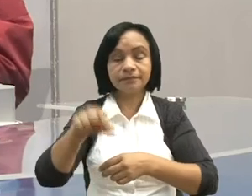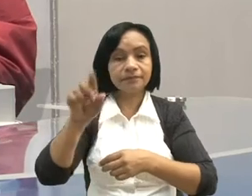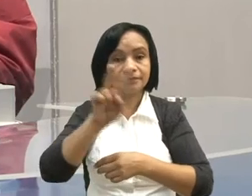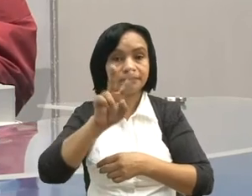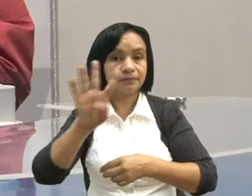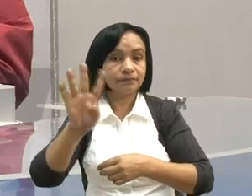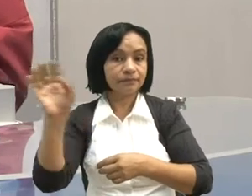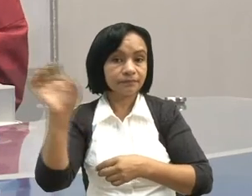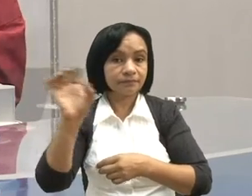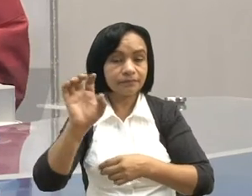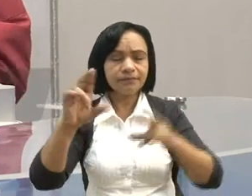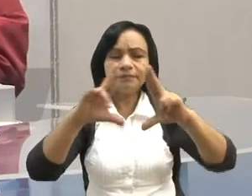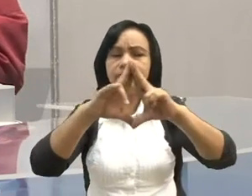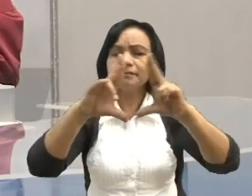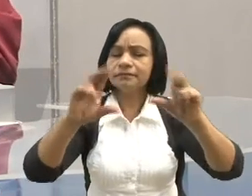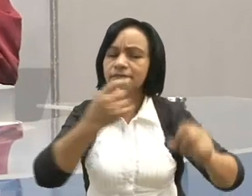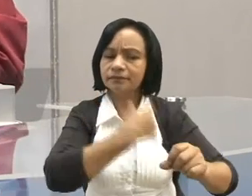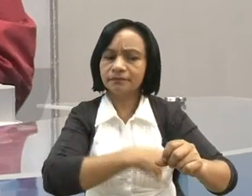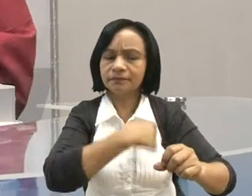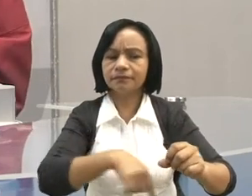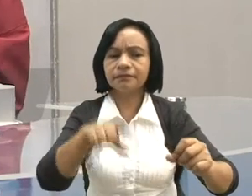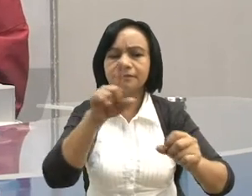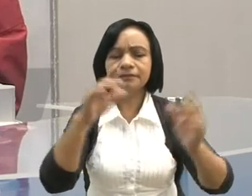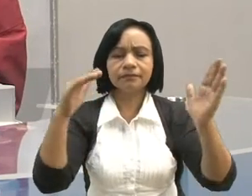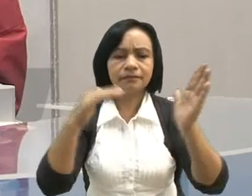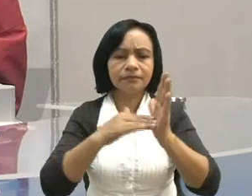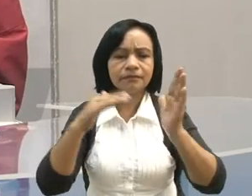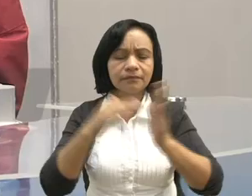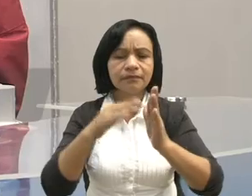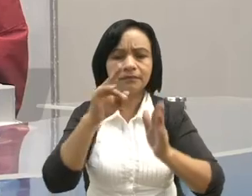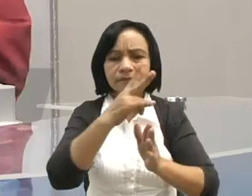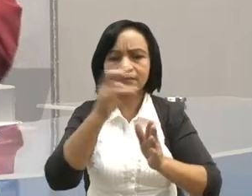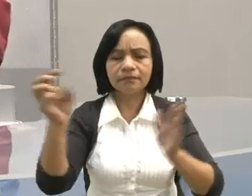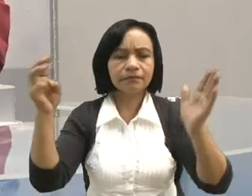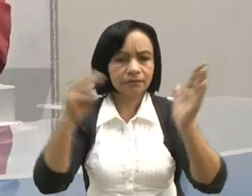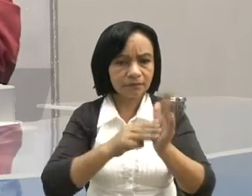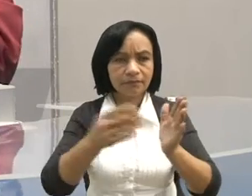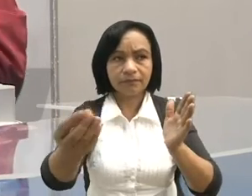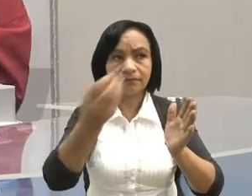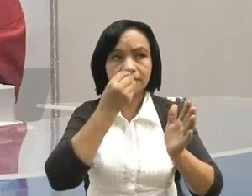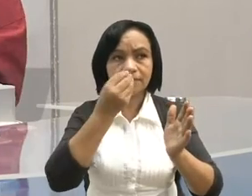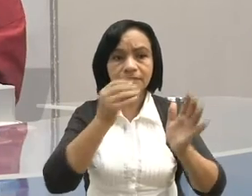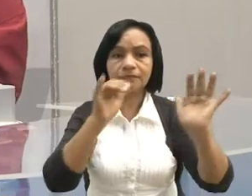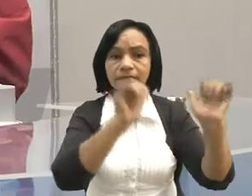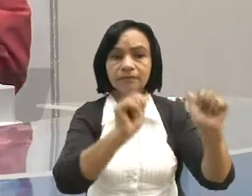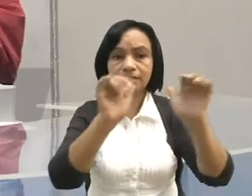en todas las escuelas del país, esas 1.200.000 raciones de alimentación para los niños y niñas estén ya